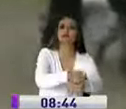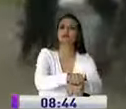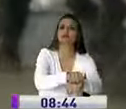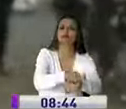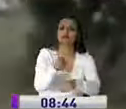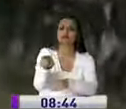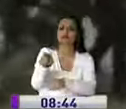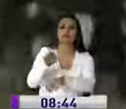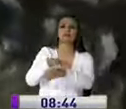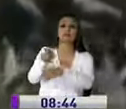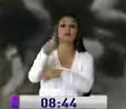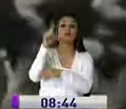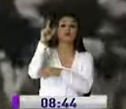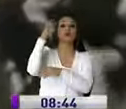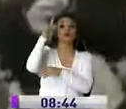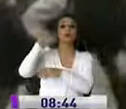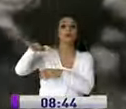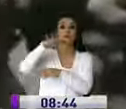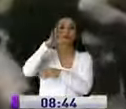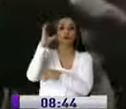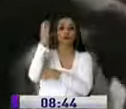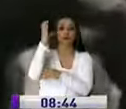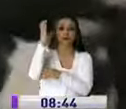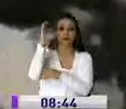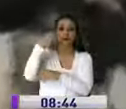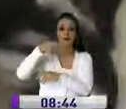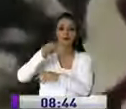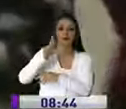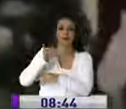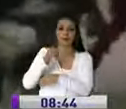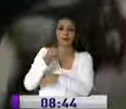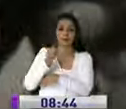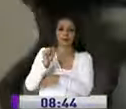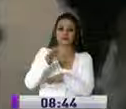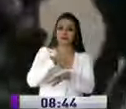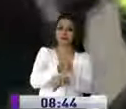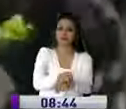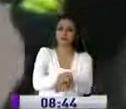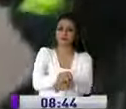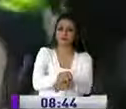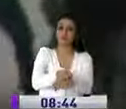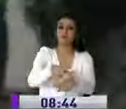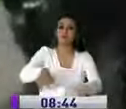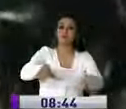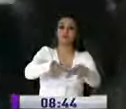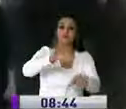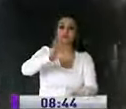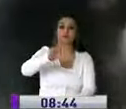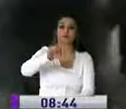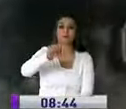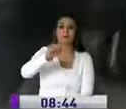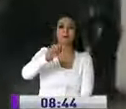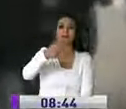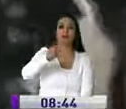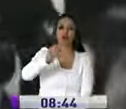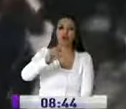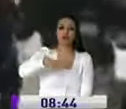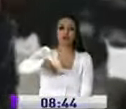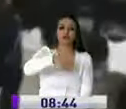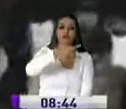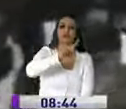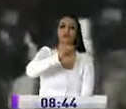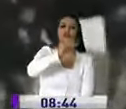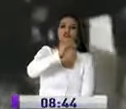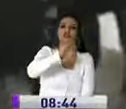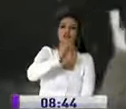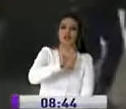seguridad colombianas. Ellos son Hércules. La captura se había dado en Tumaco, en la zona de Chontal.